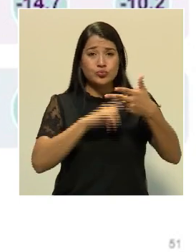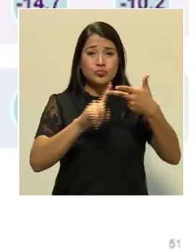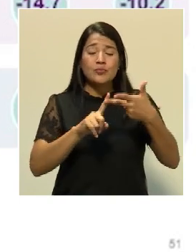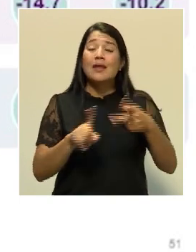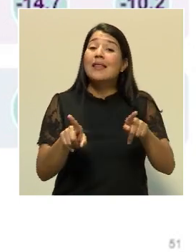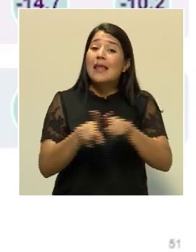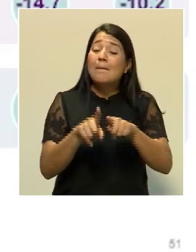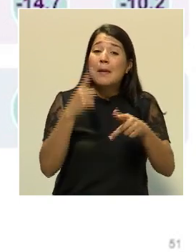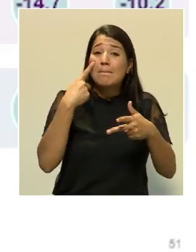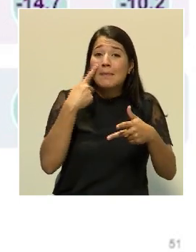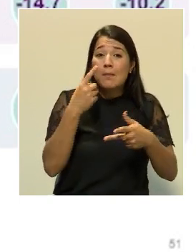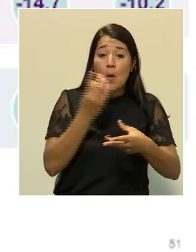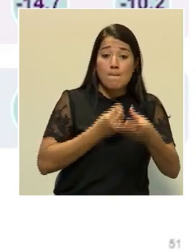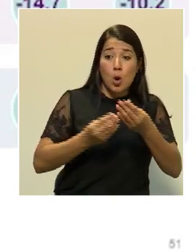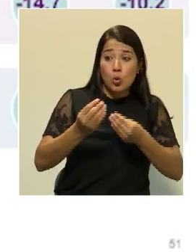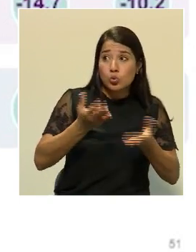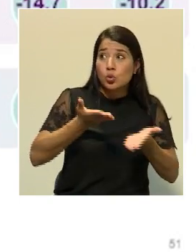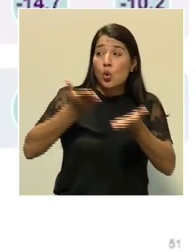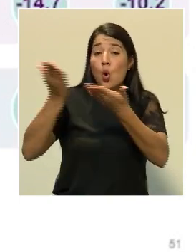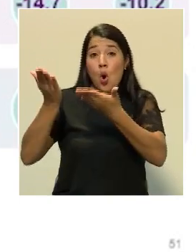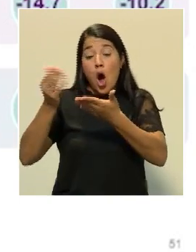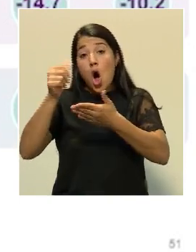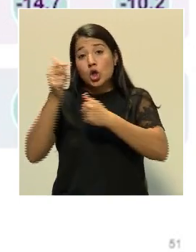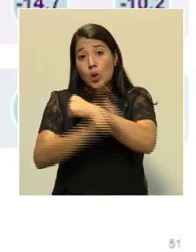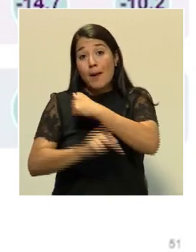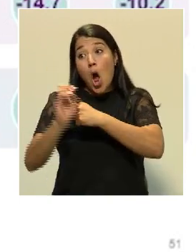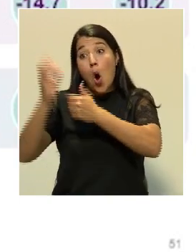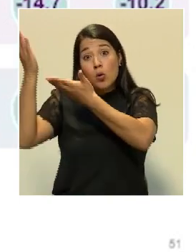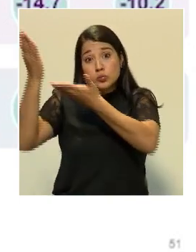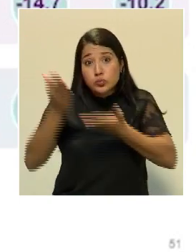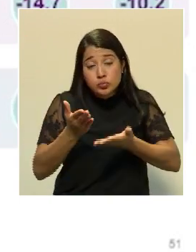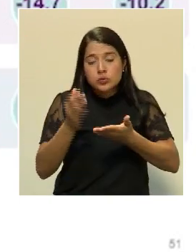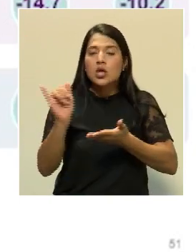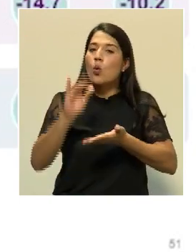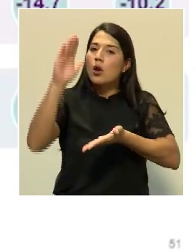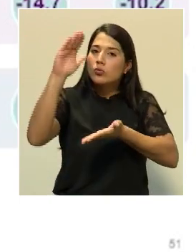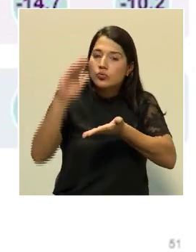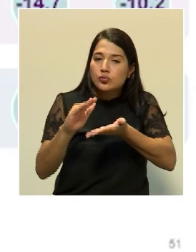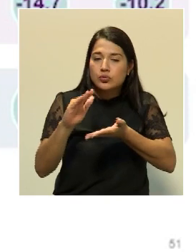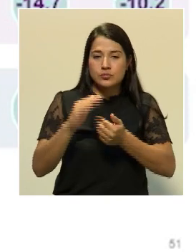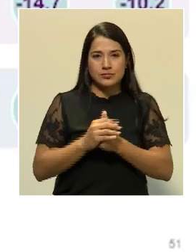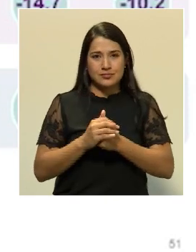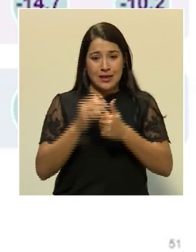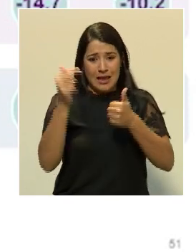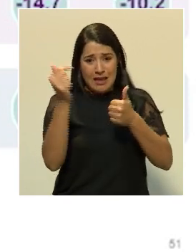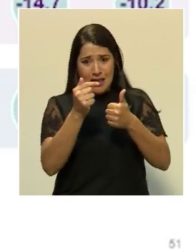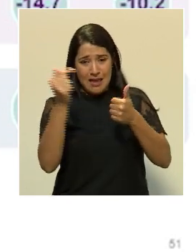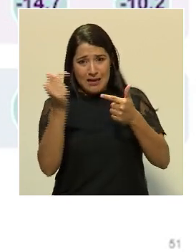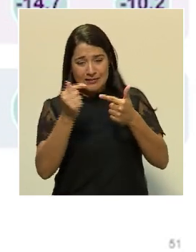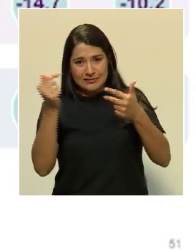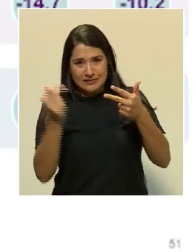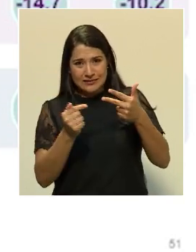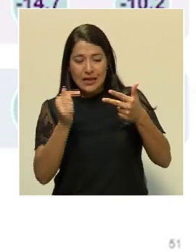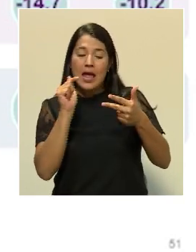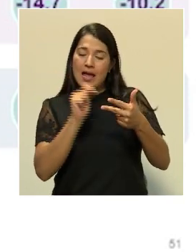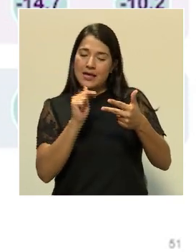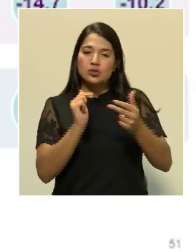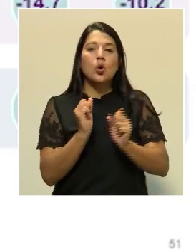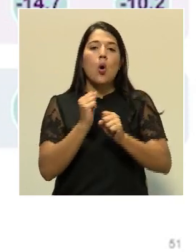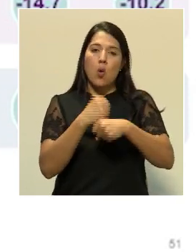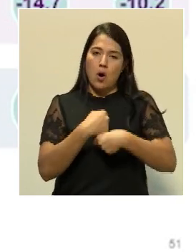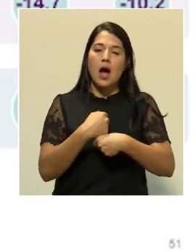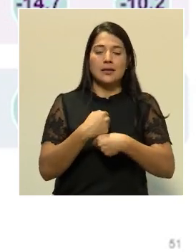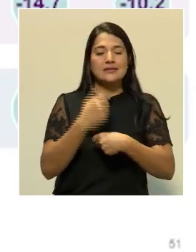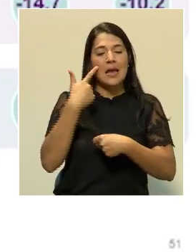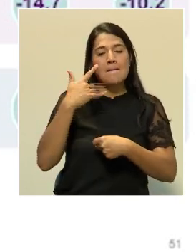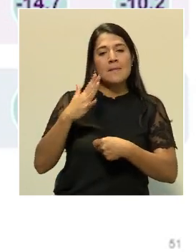contracciones importantes en exportaciones e importaciones en términos de tasa de variación interanual. Todo esto es lo que contribuye a una